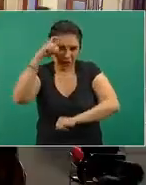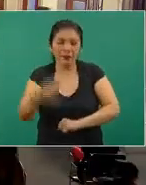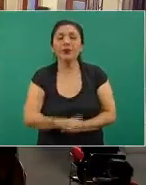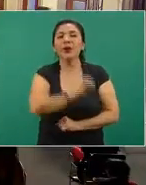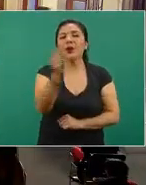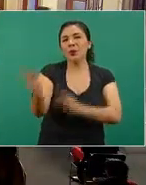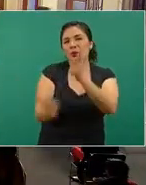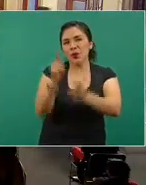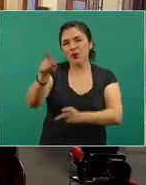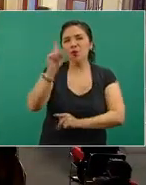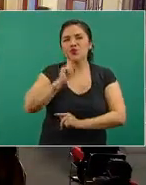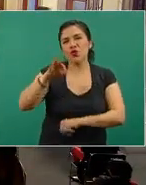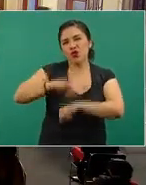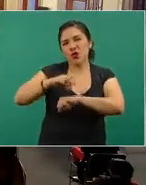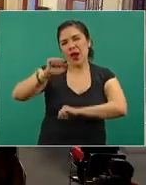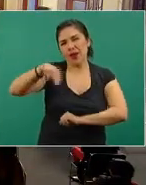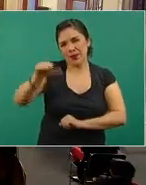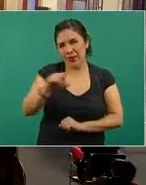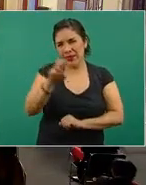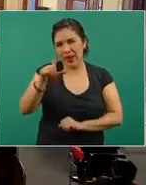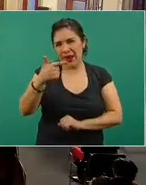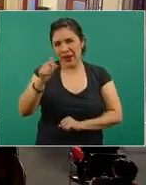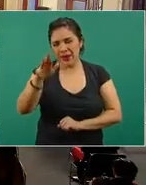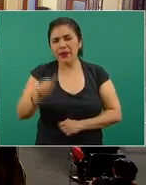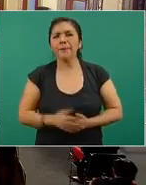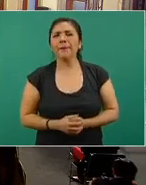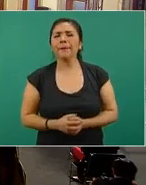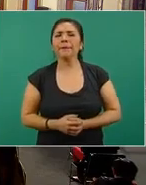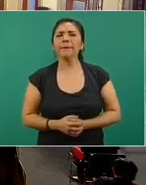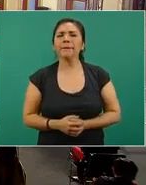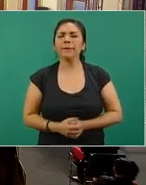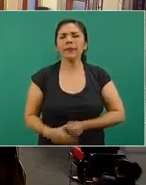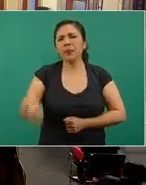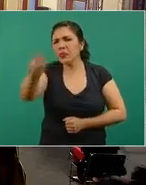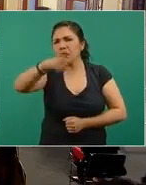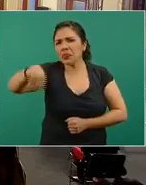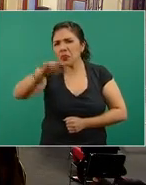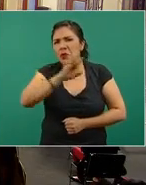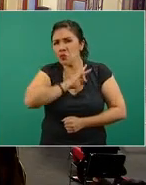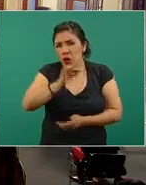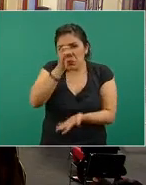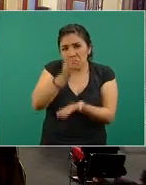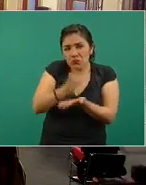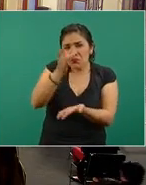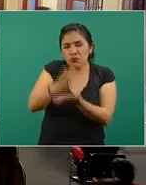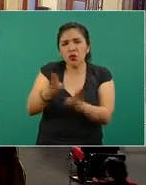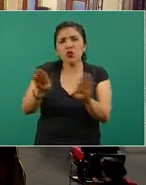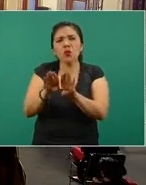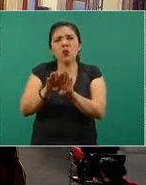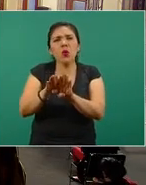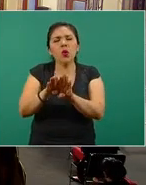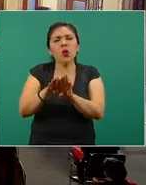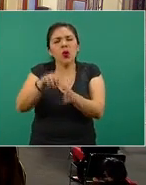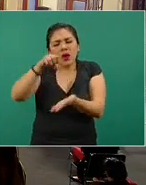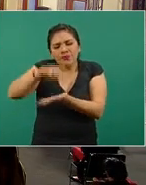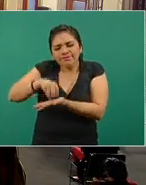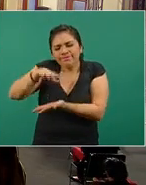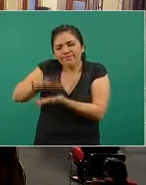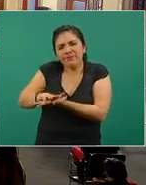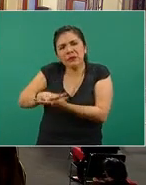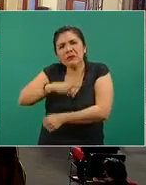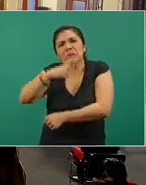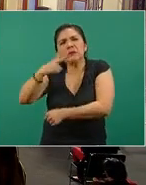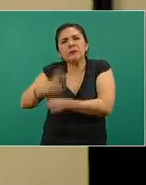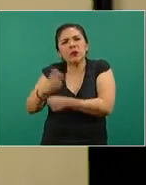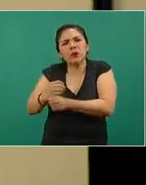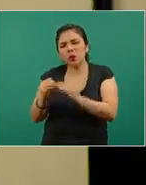a la doctora Ana de la Garza, ¿qué tanto han podido ustedes localizar un subregistro de